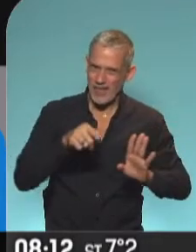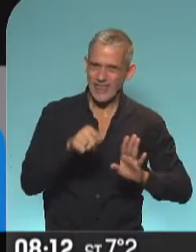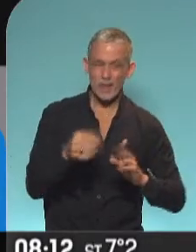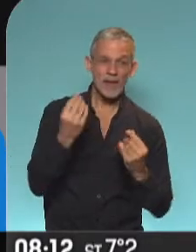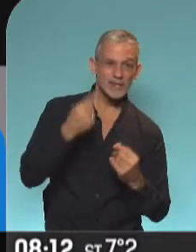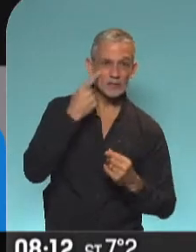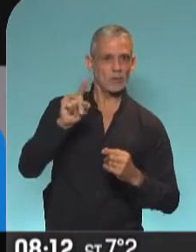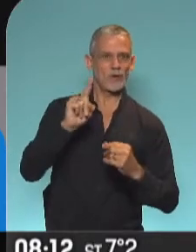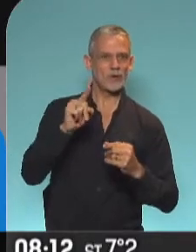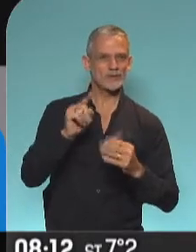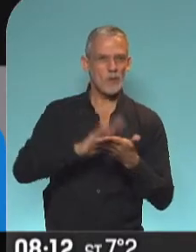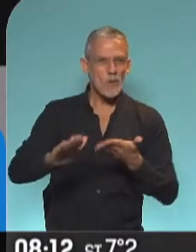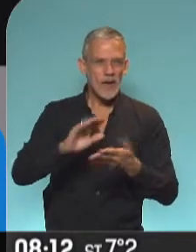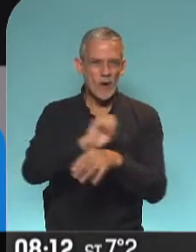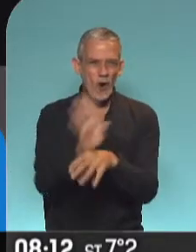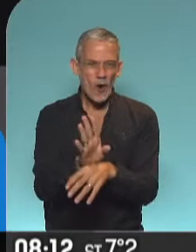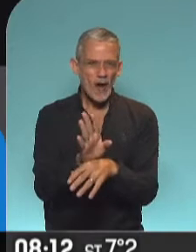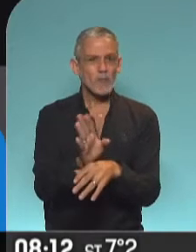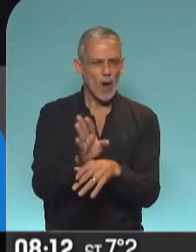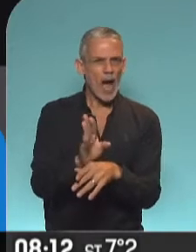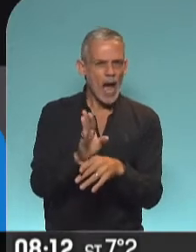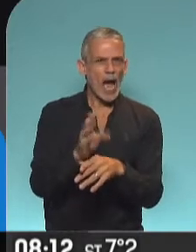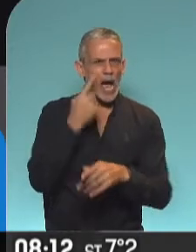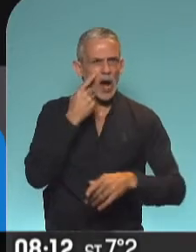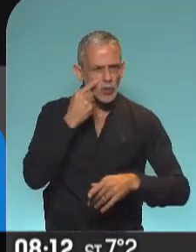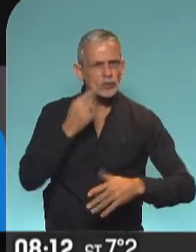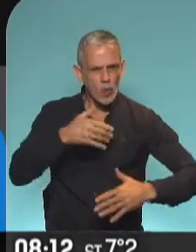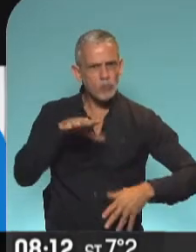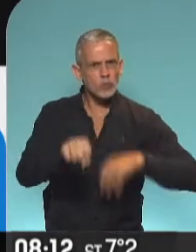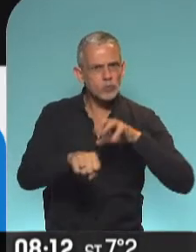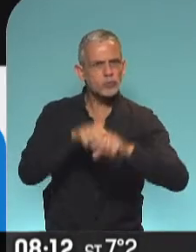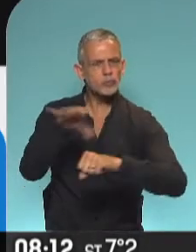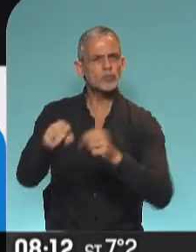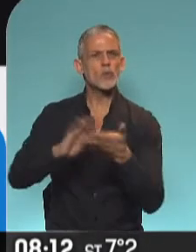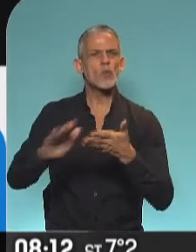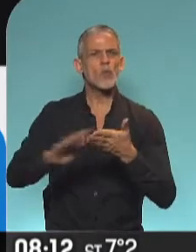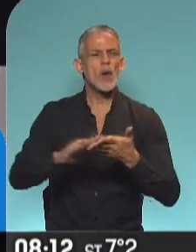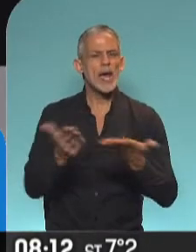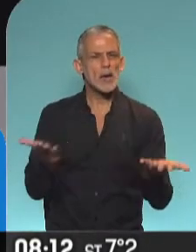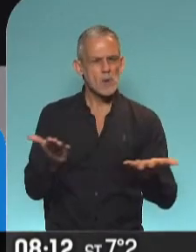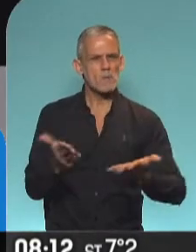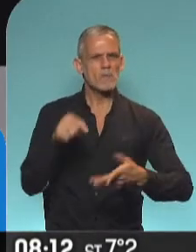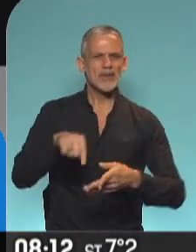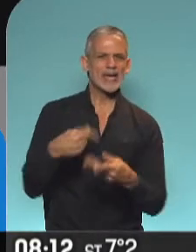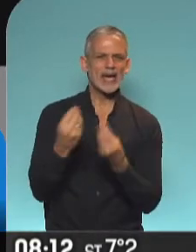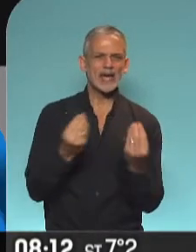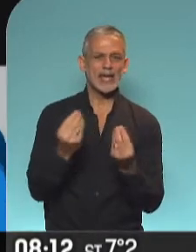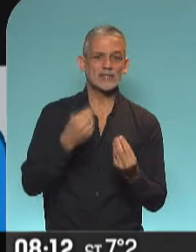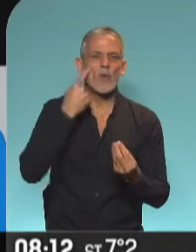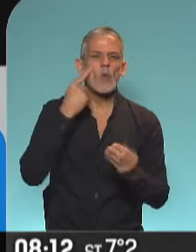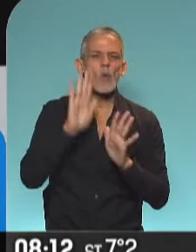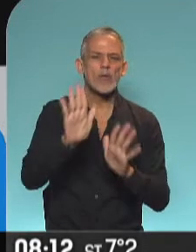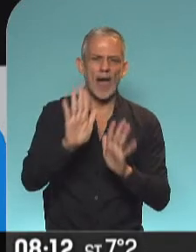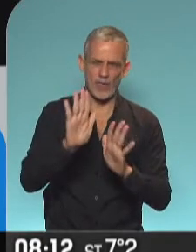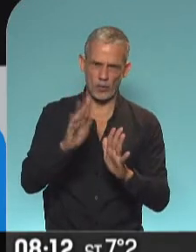este momento y uno va construyendo conocimiento sobre la marcha. Entonces, en ese sentido, lo único que uno puede hacer es ser muy cuidadoso